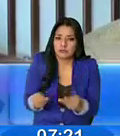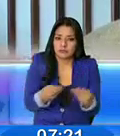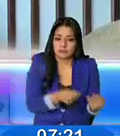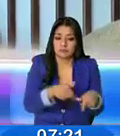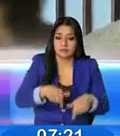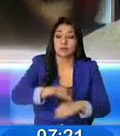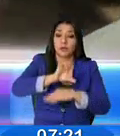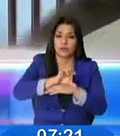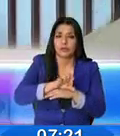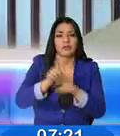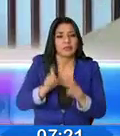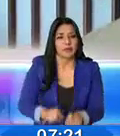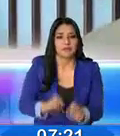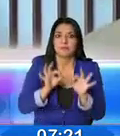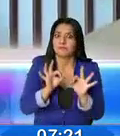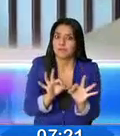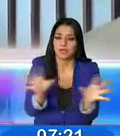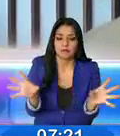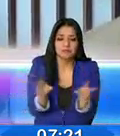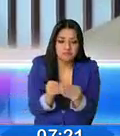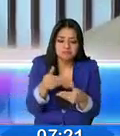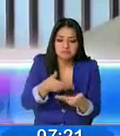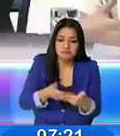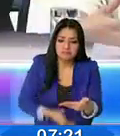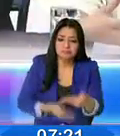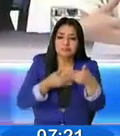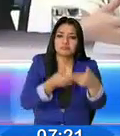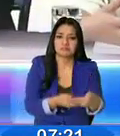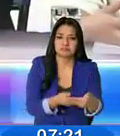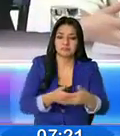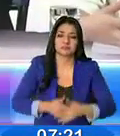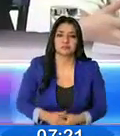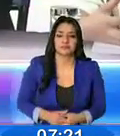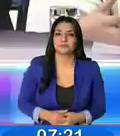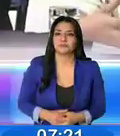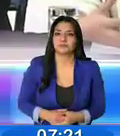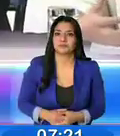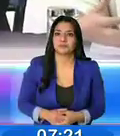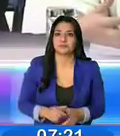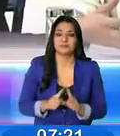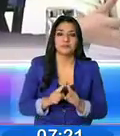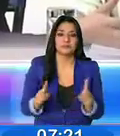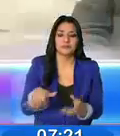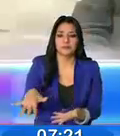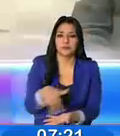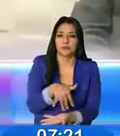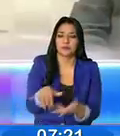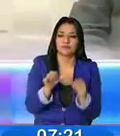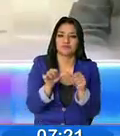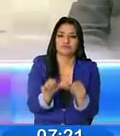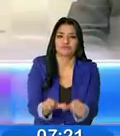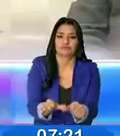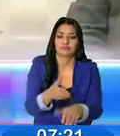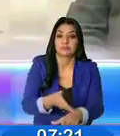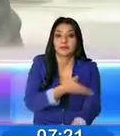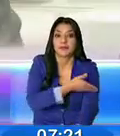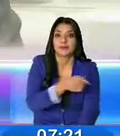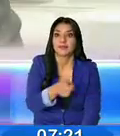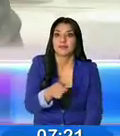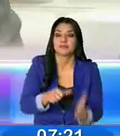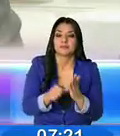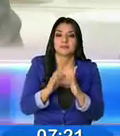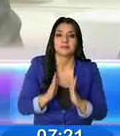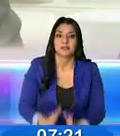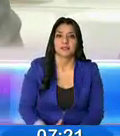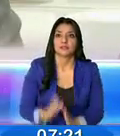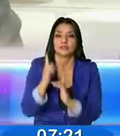nuestro país creo que debe estar bien fundamentado y debe tener sus fuentes. Sin embargo, insisten en que la duda persiste frente a lo dicho en días anteriores por el